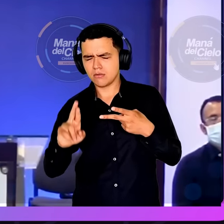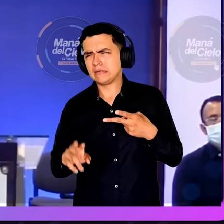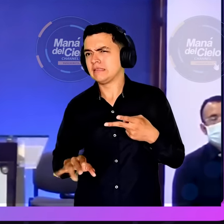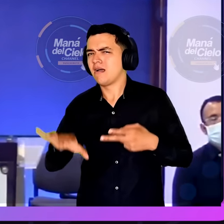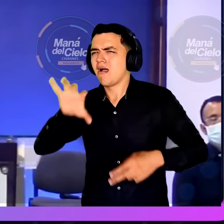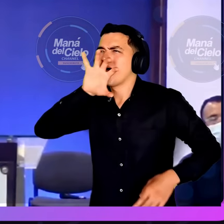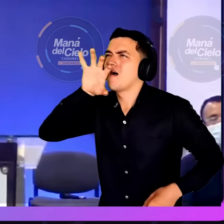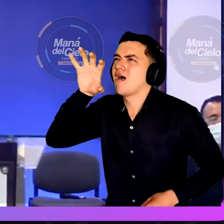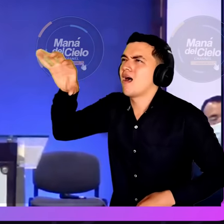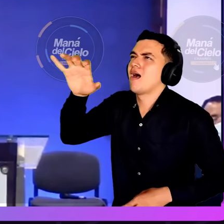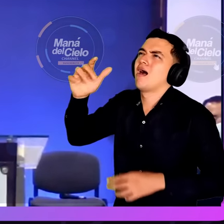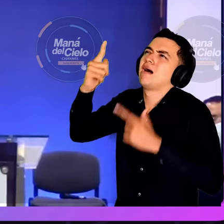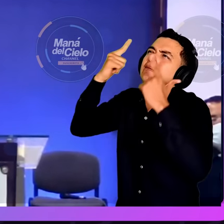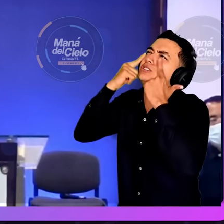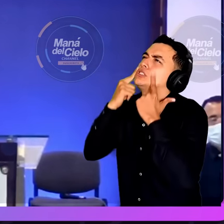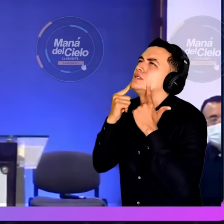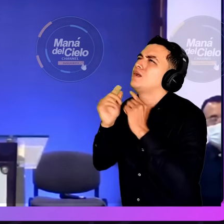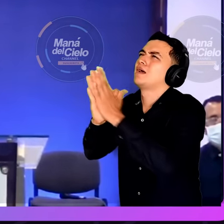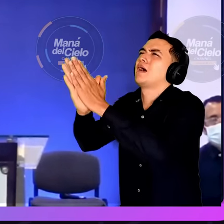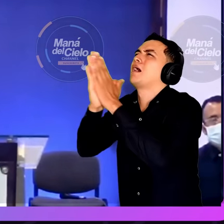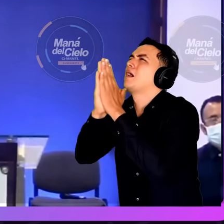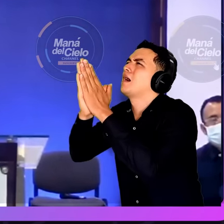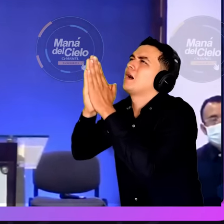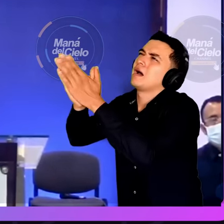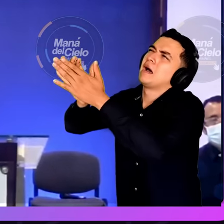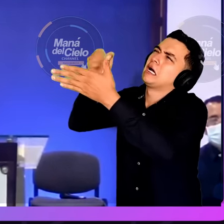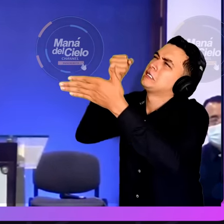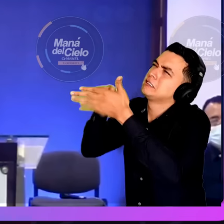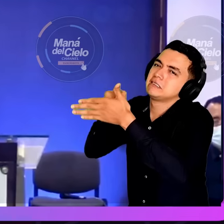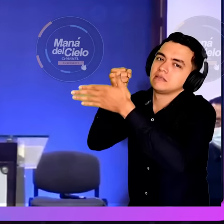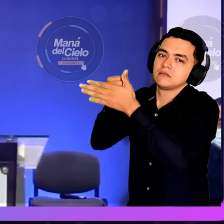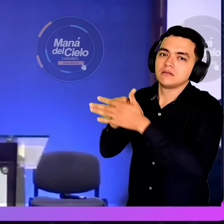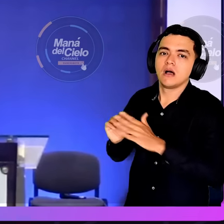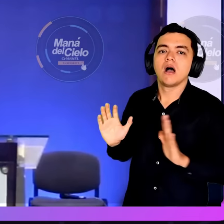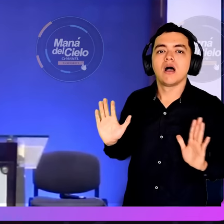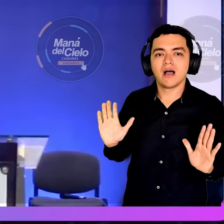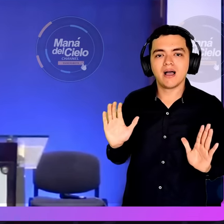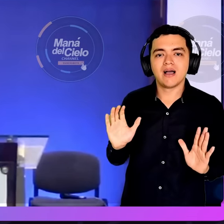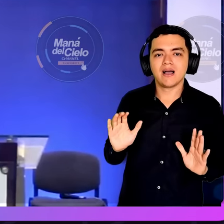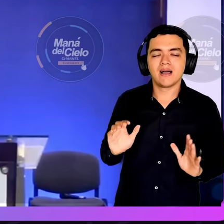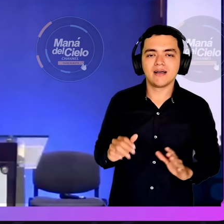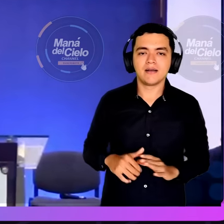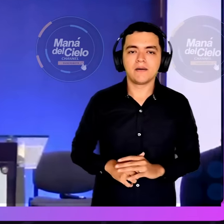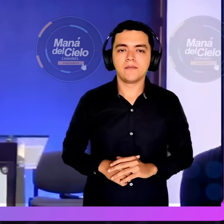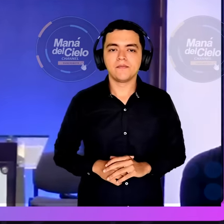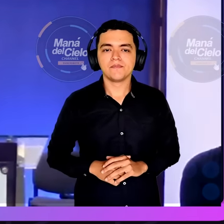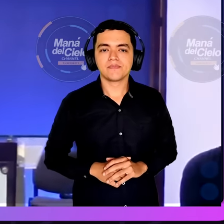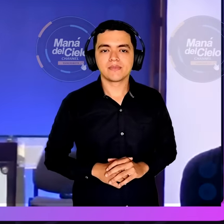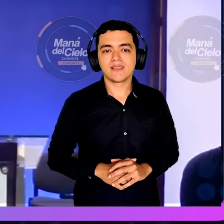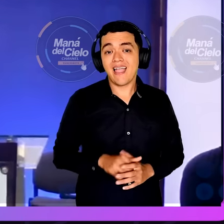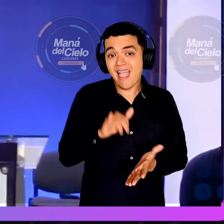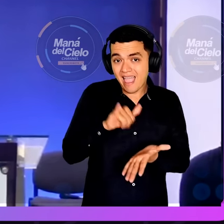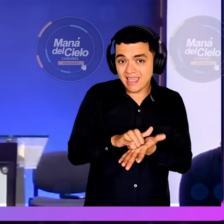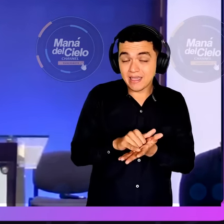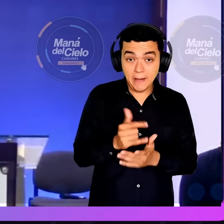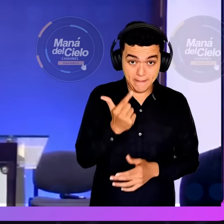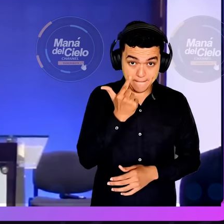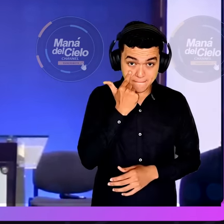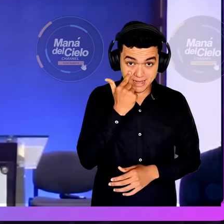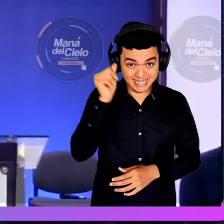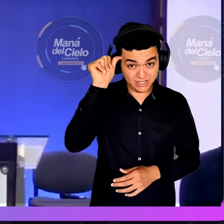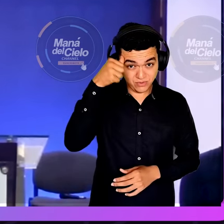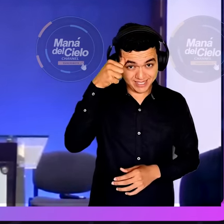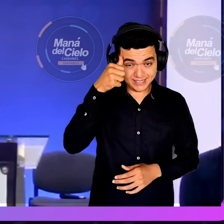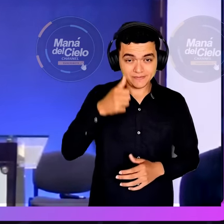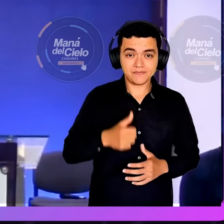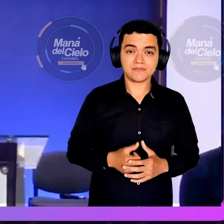Señor Jesús. Tú conoces mi corazón, mi vida, Señor. La necesidad que tengo, Señor, esta situación que estoy pasando. Tú eres